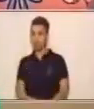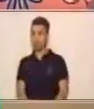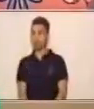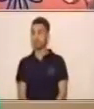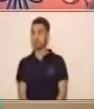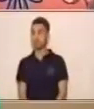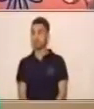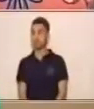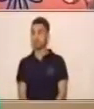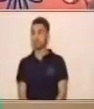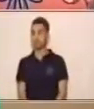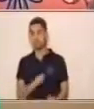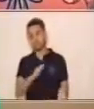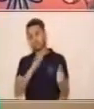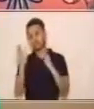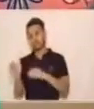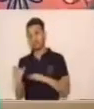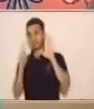5 octavos. Luego,